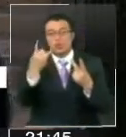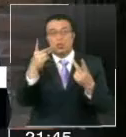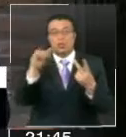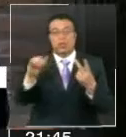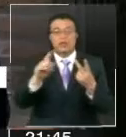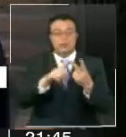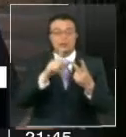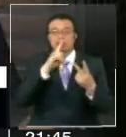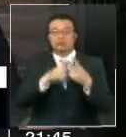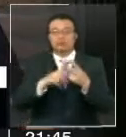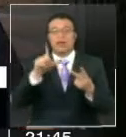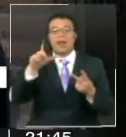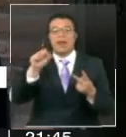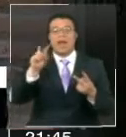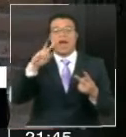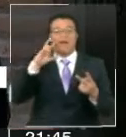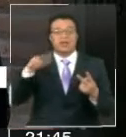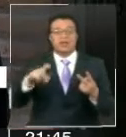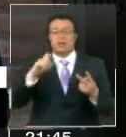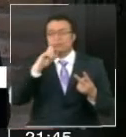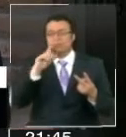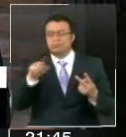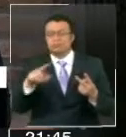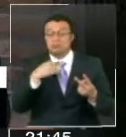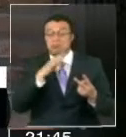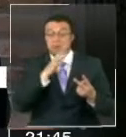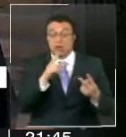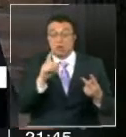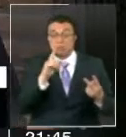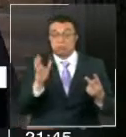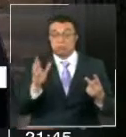apellido Lavín, que no la ubico bien quién es.